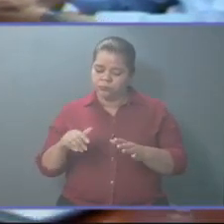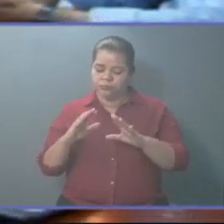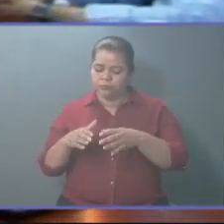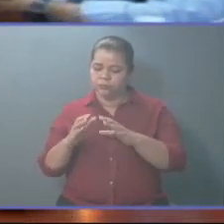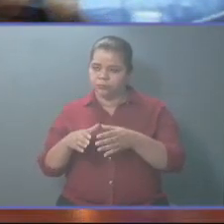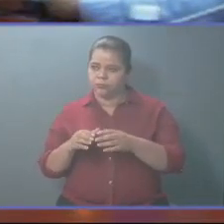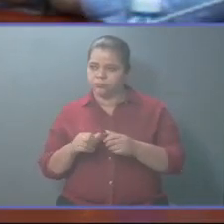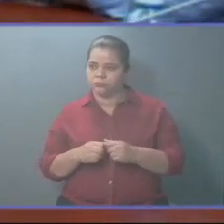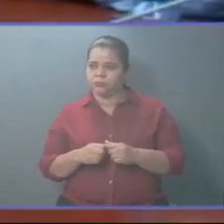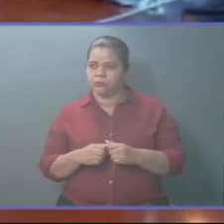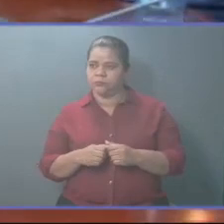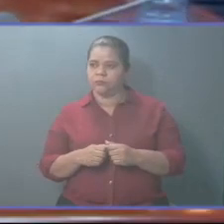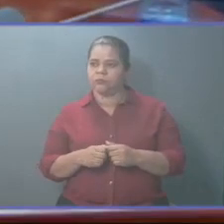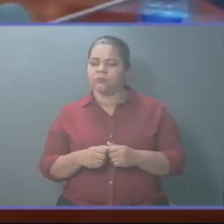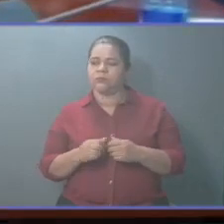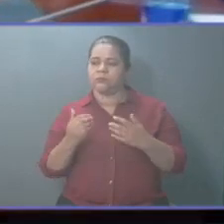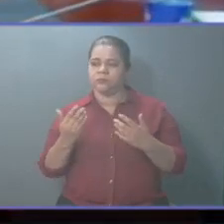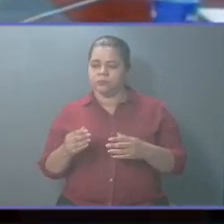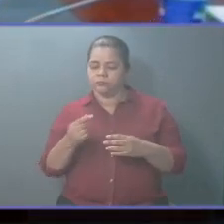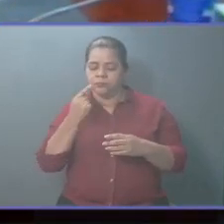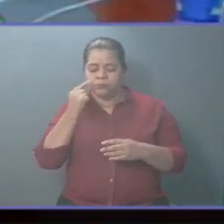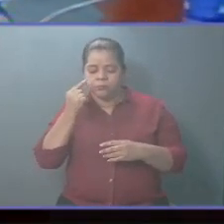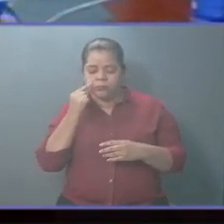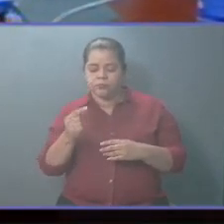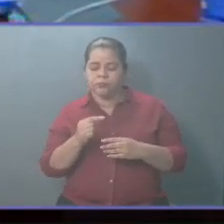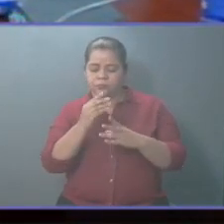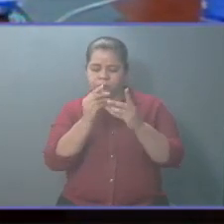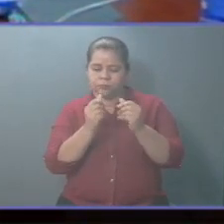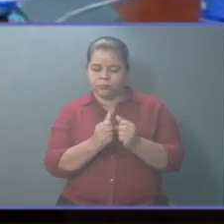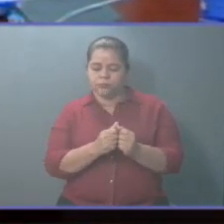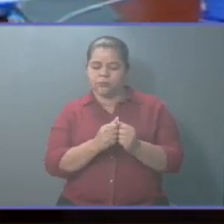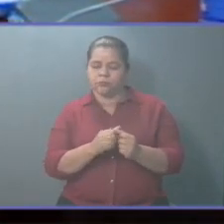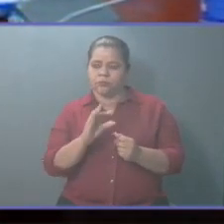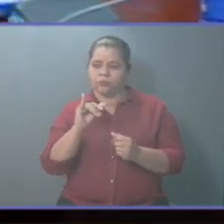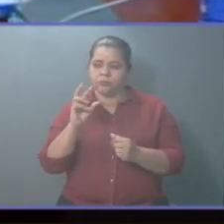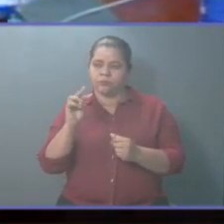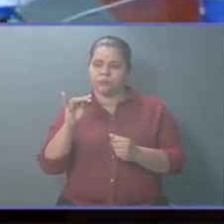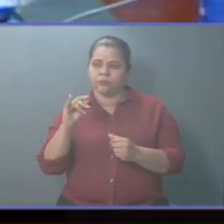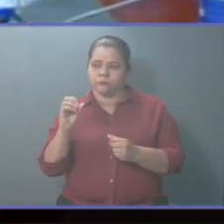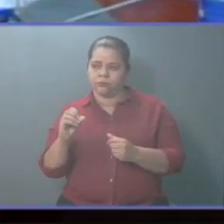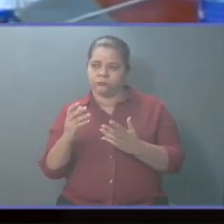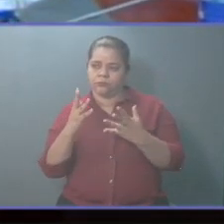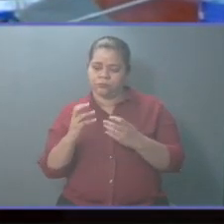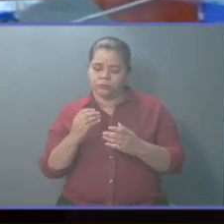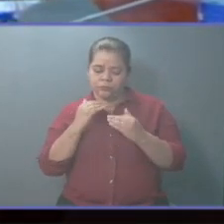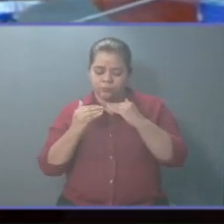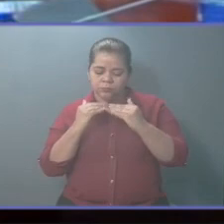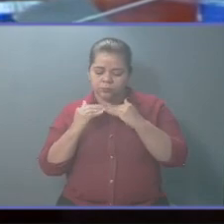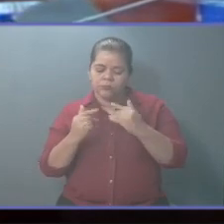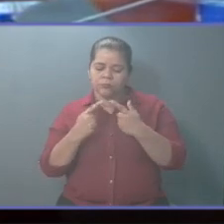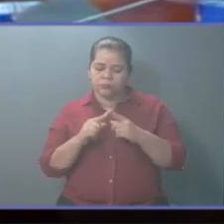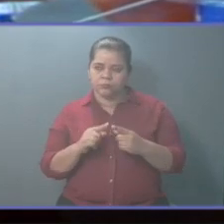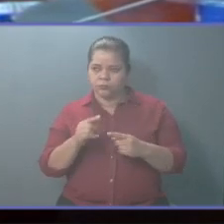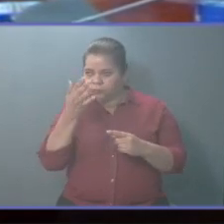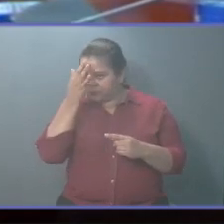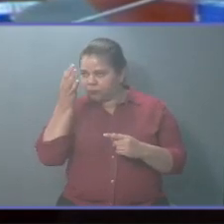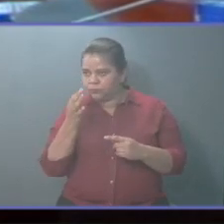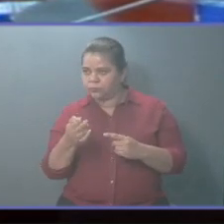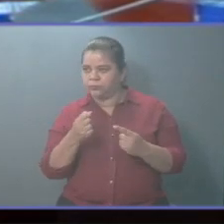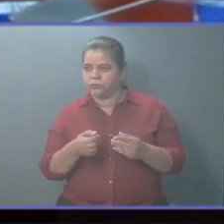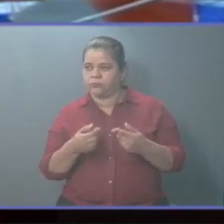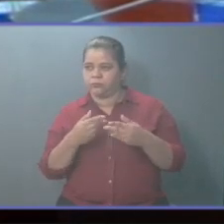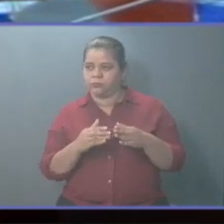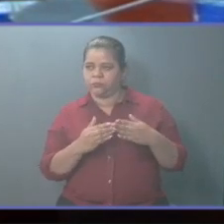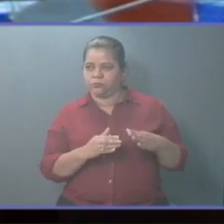comité veedor para el seguimiento del fideicomiso, porque obviamente yo quise aclarar y sentía que obviamente me estaban diciendo lo